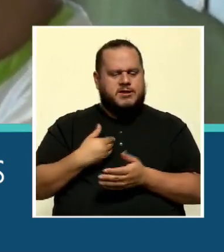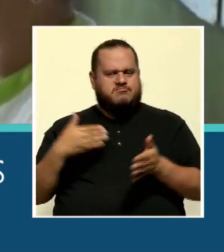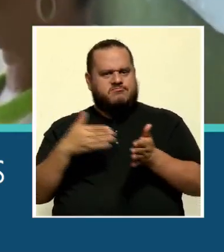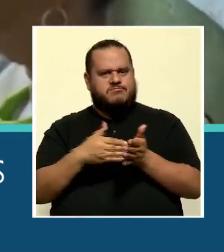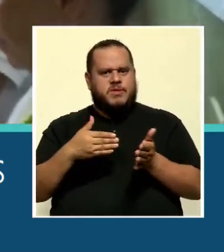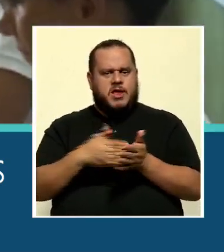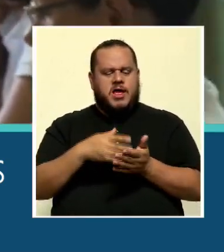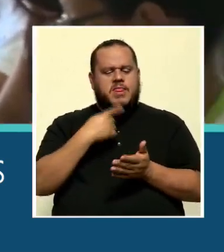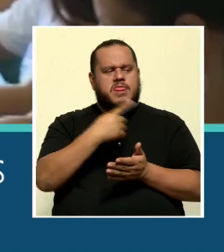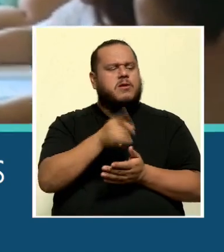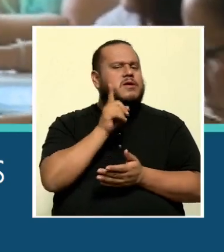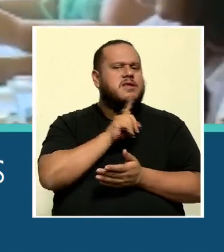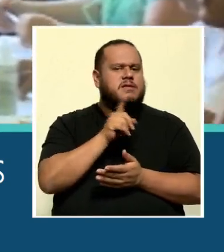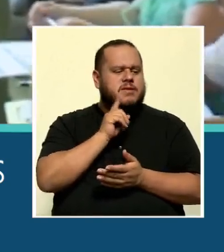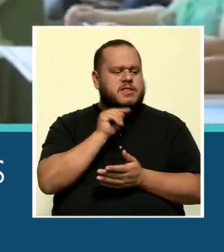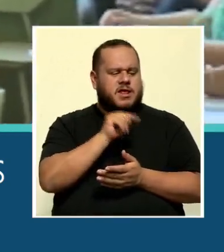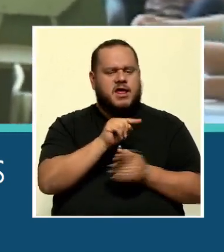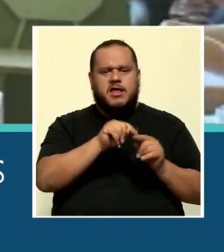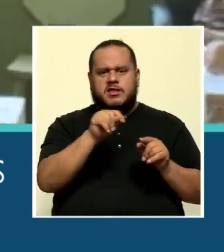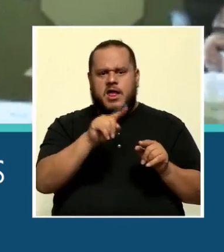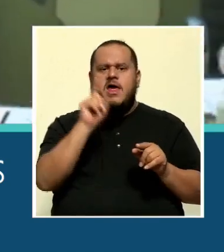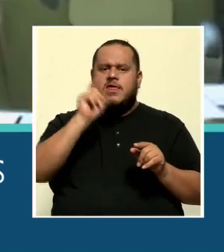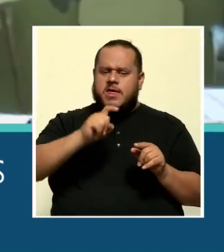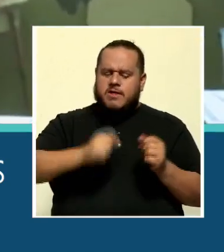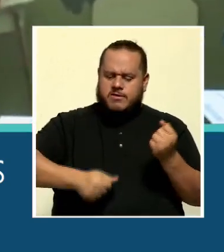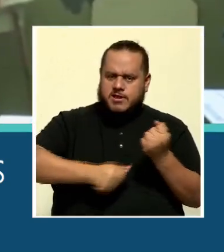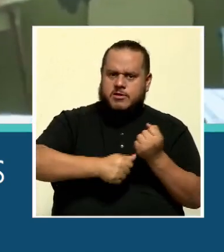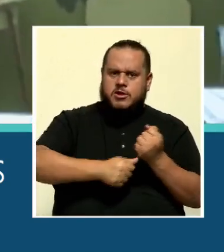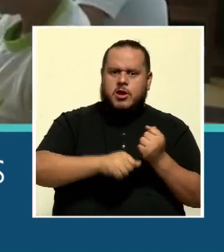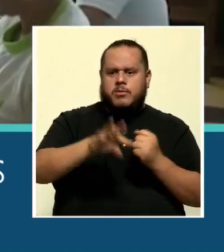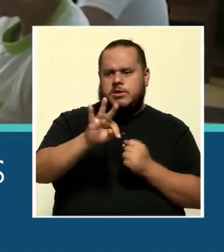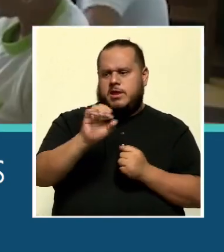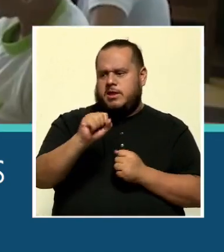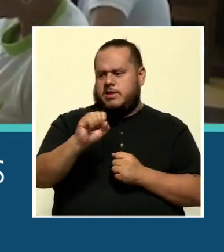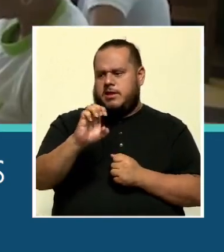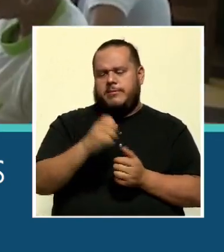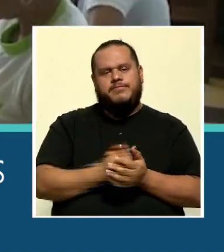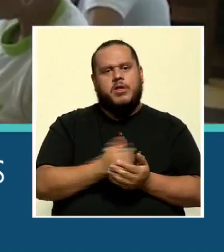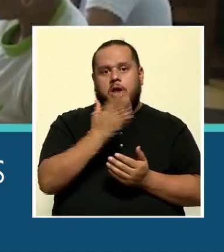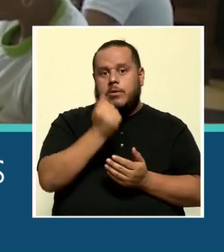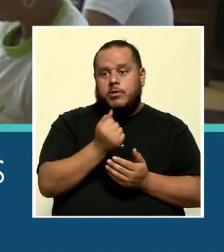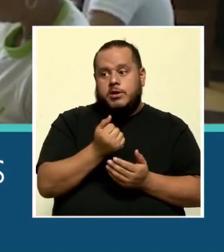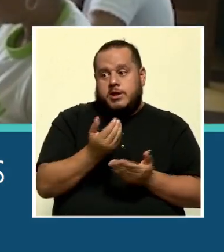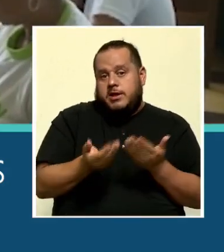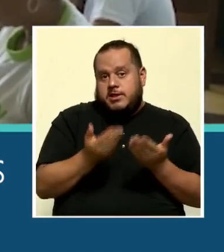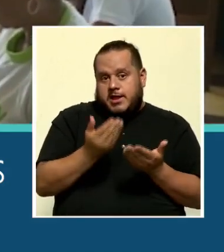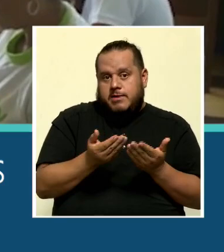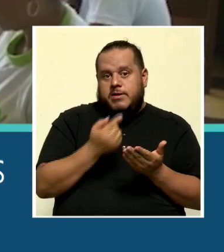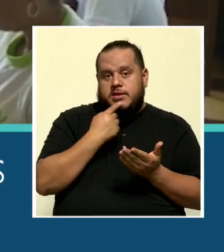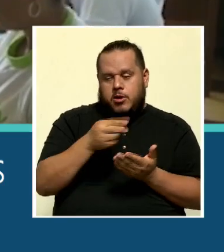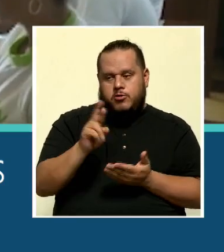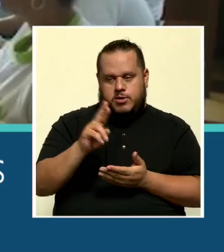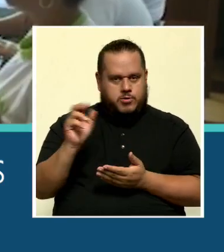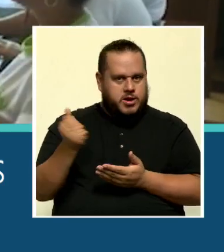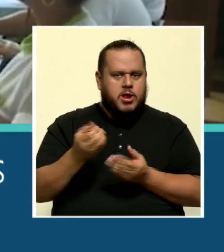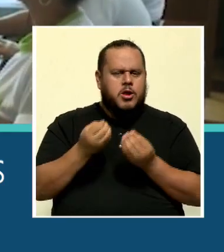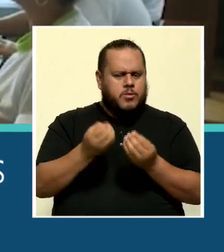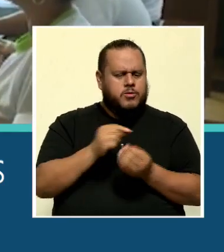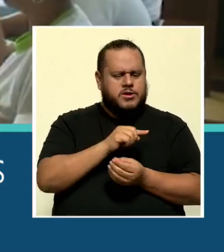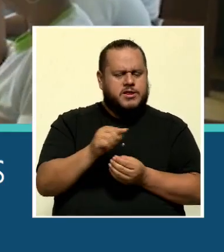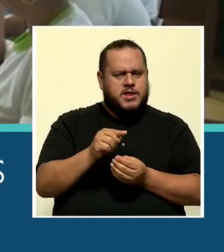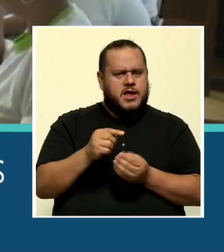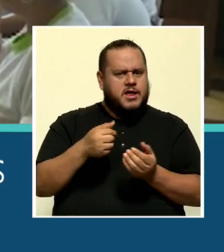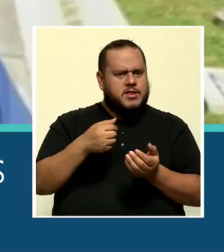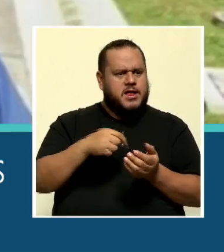las encuestas y alega que deben ser auditadas por el Tribunal Supremo de Elecciones, ya que según argumentó el candidato, muchas de las encuestas